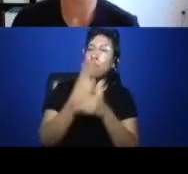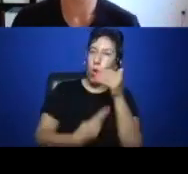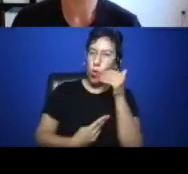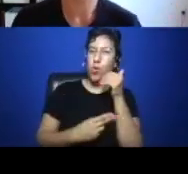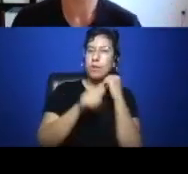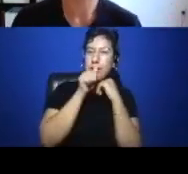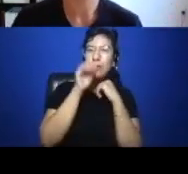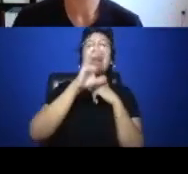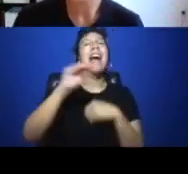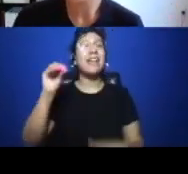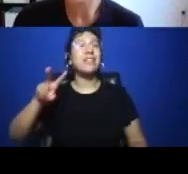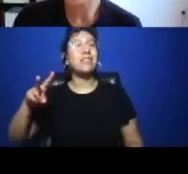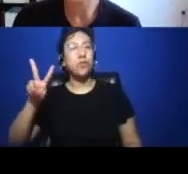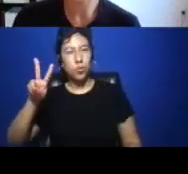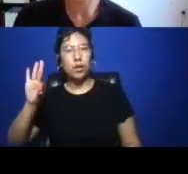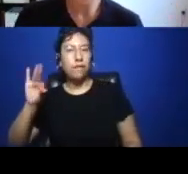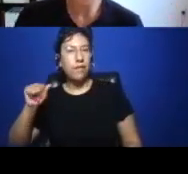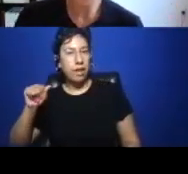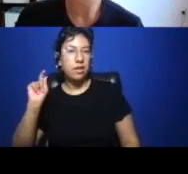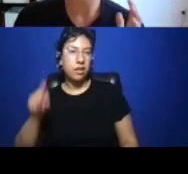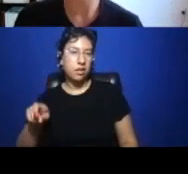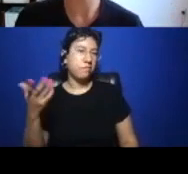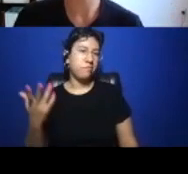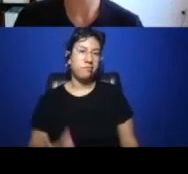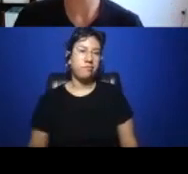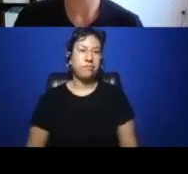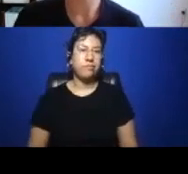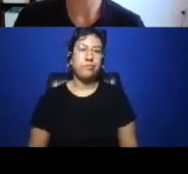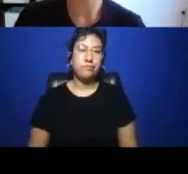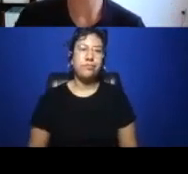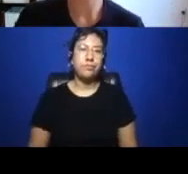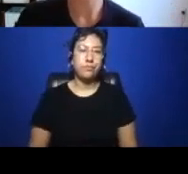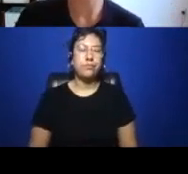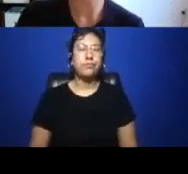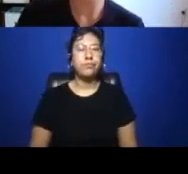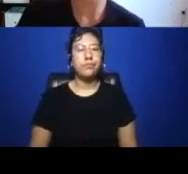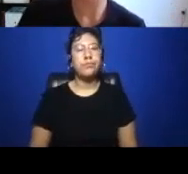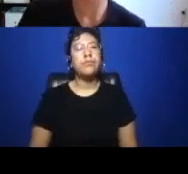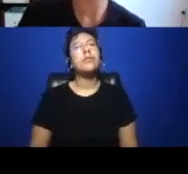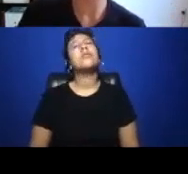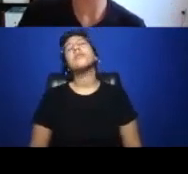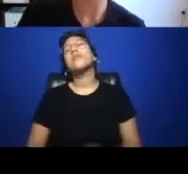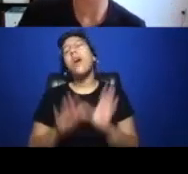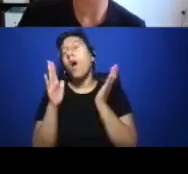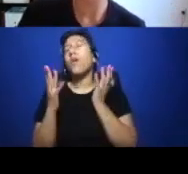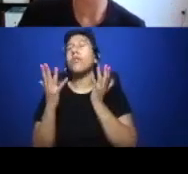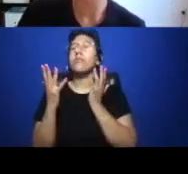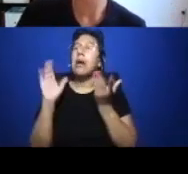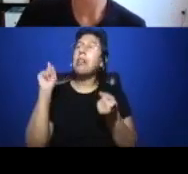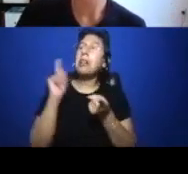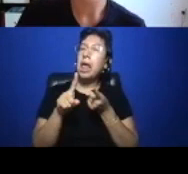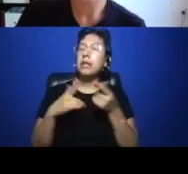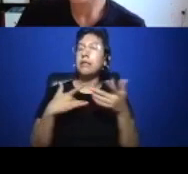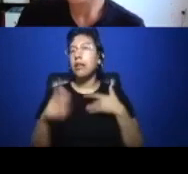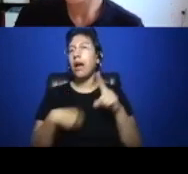de datos porque necesitan nuestra contraseña y nuestro second factor. Entonces, para muchas de las